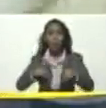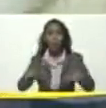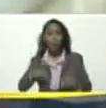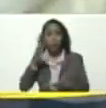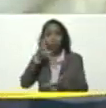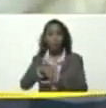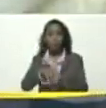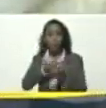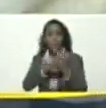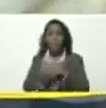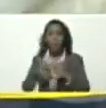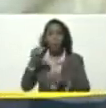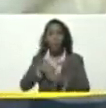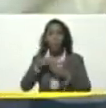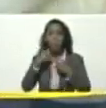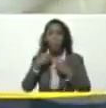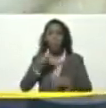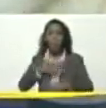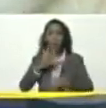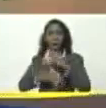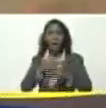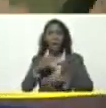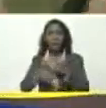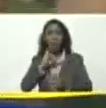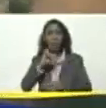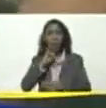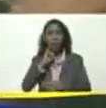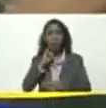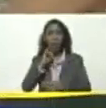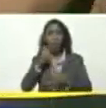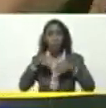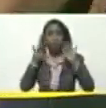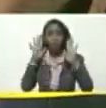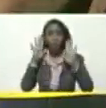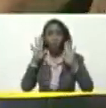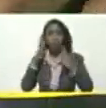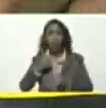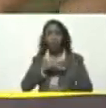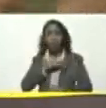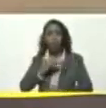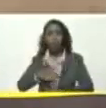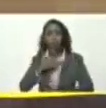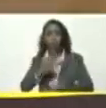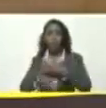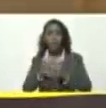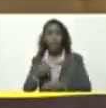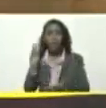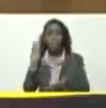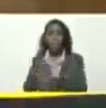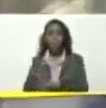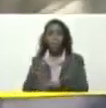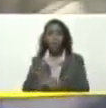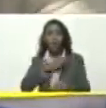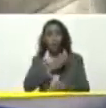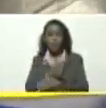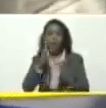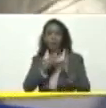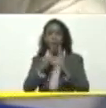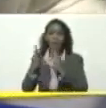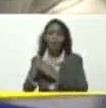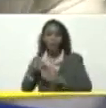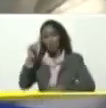de Barrio Adentro, para que ella pueda completar la información. Y por supuesto, nosotros bien montados en el tema de ir casa a casa, como le dije, de